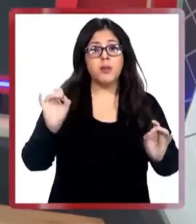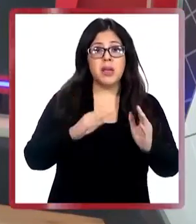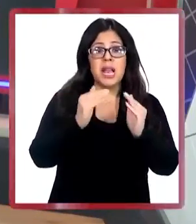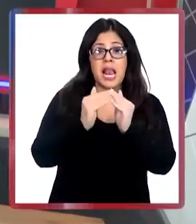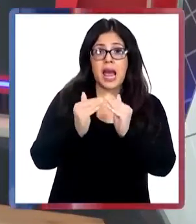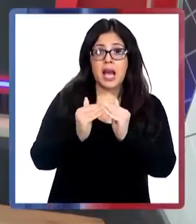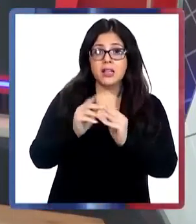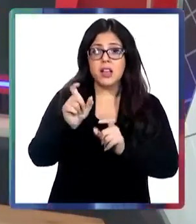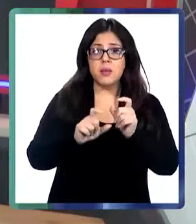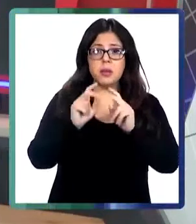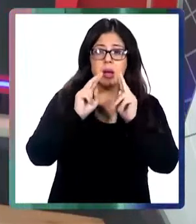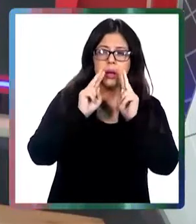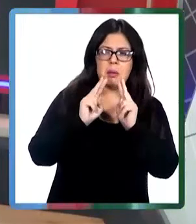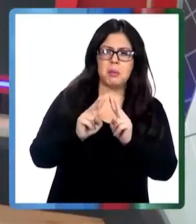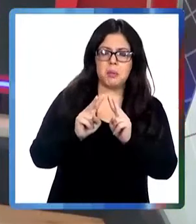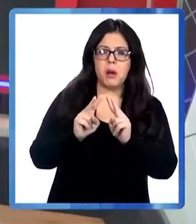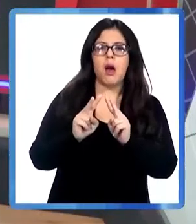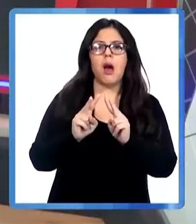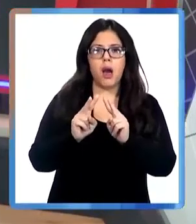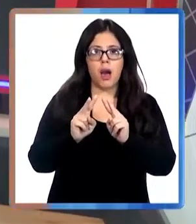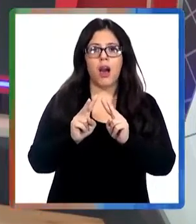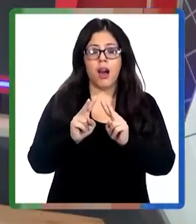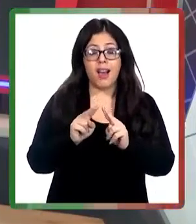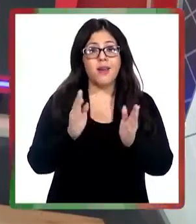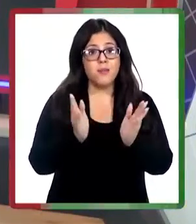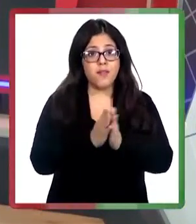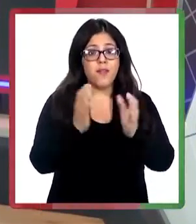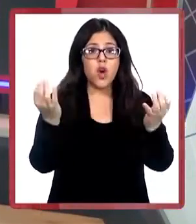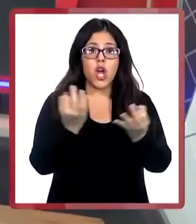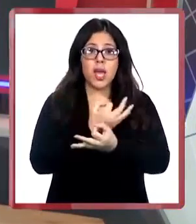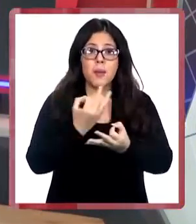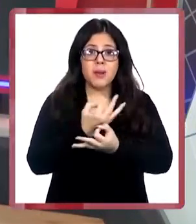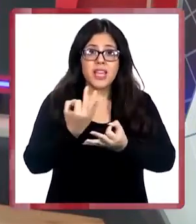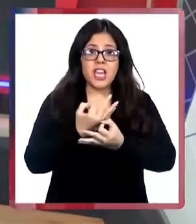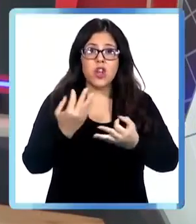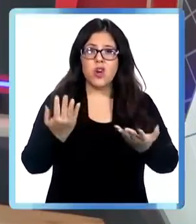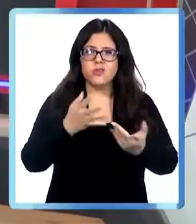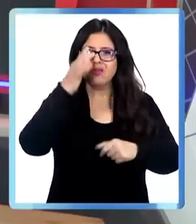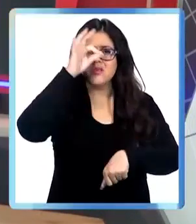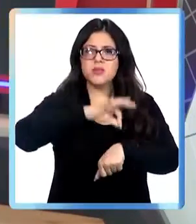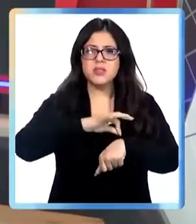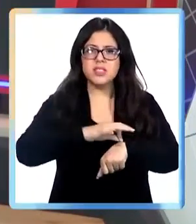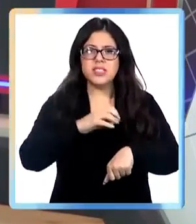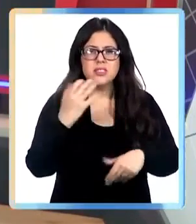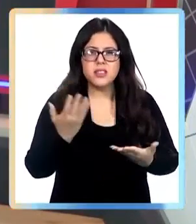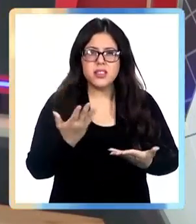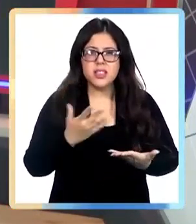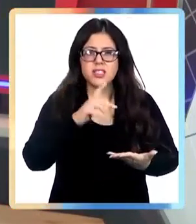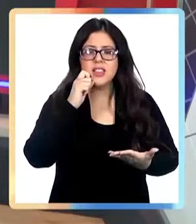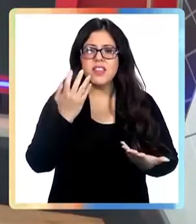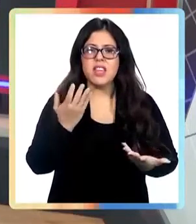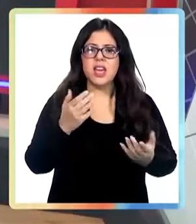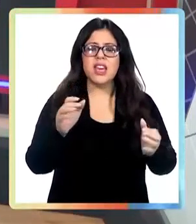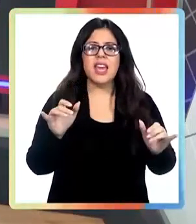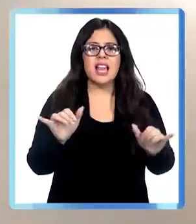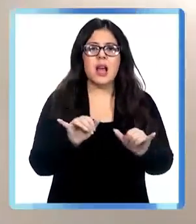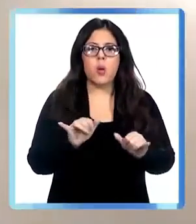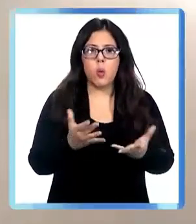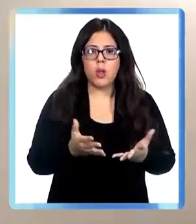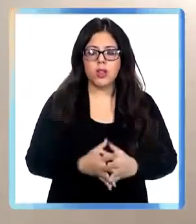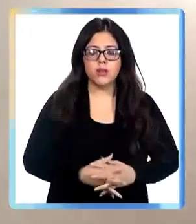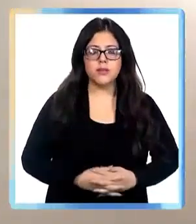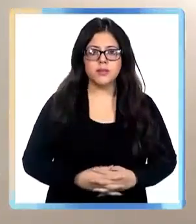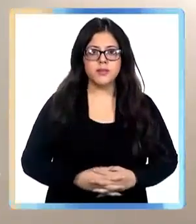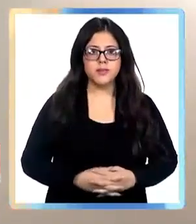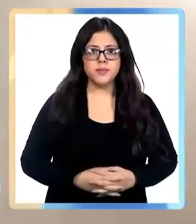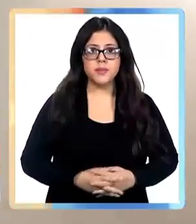casa la gente le llame más la atención el nombre. Por favor, doctora, explíquenos qué es esta enfermedad y qué produce en los recién nacidos.